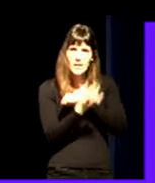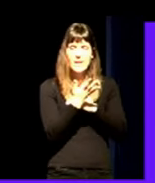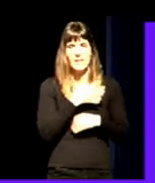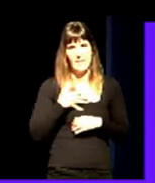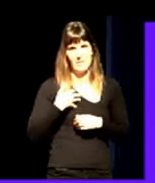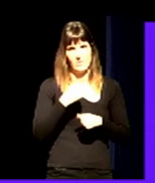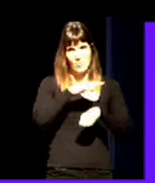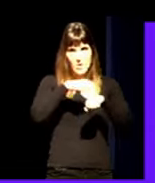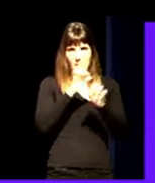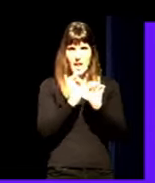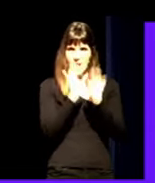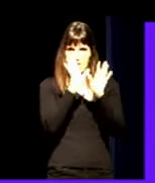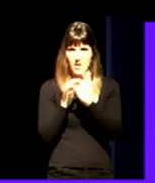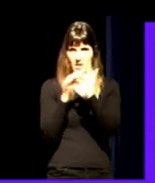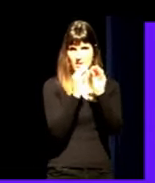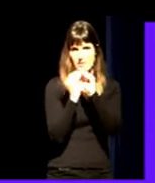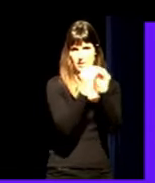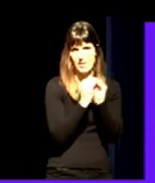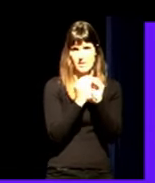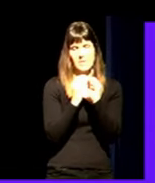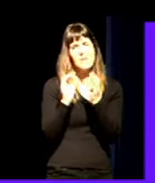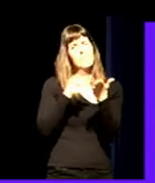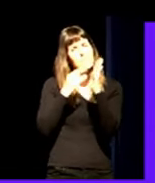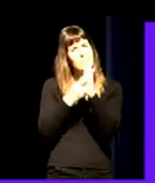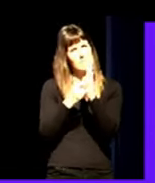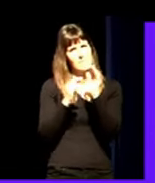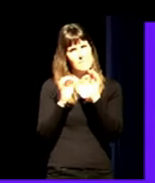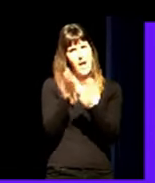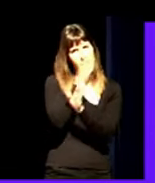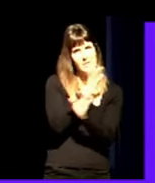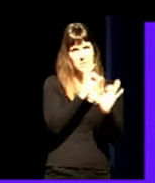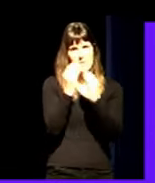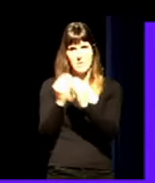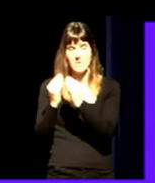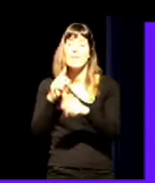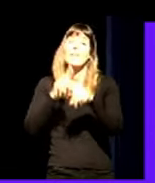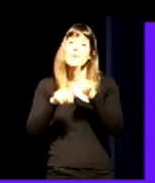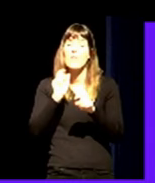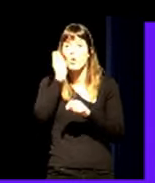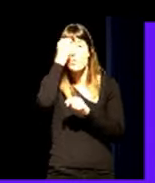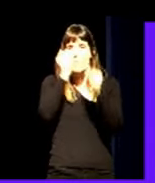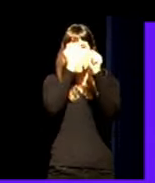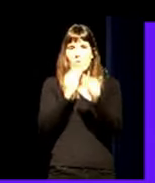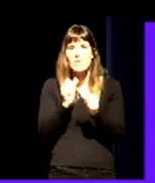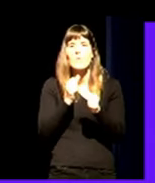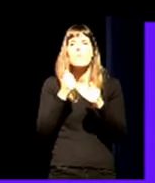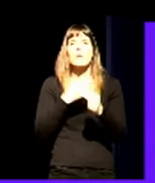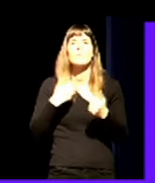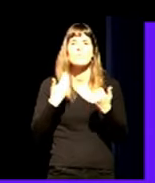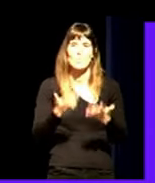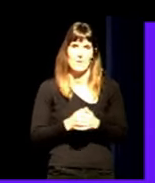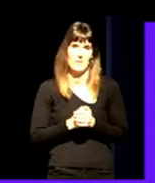que coincida con... Todo esto tenemos que planificarlo. Bueno, en cualquier caso, es la concepción del modelo que queremos llevar a cabo. Esto yo creo que es